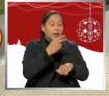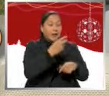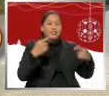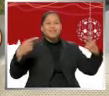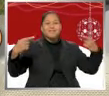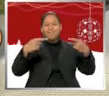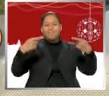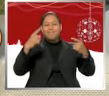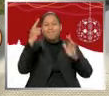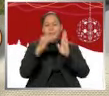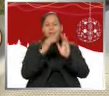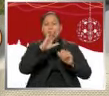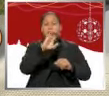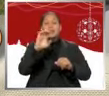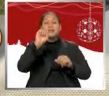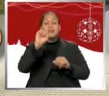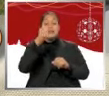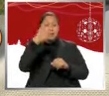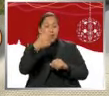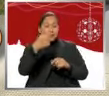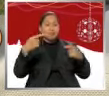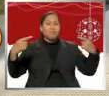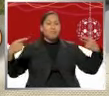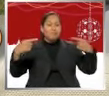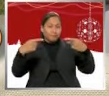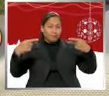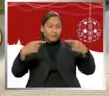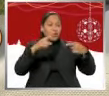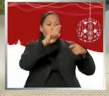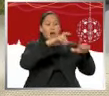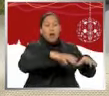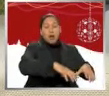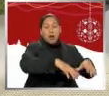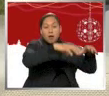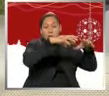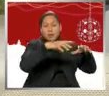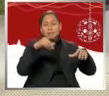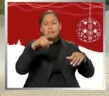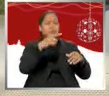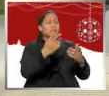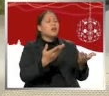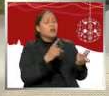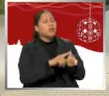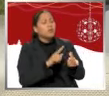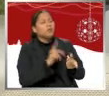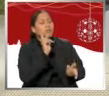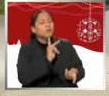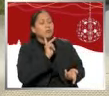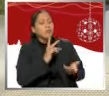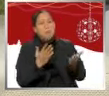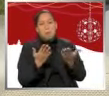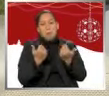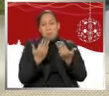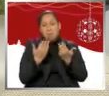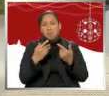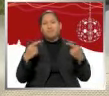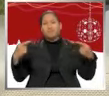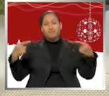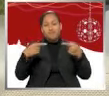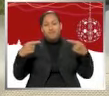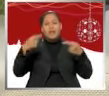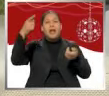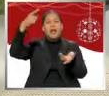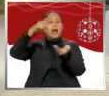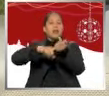controversia 1566, que precede a lo de la inundación, pero es un pleito interno del